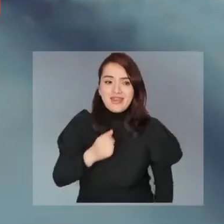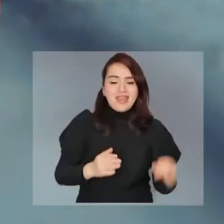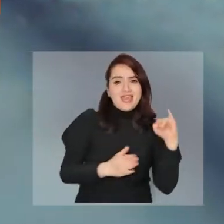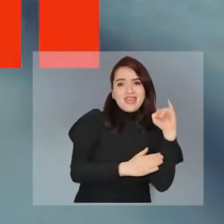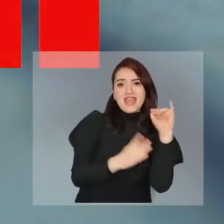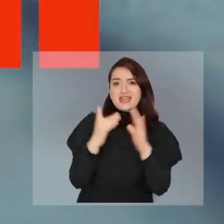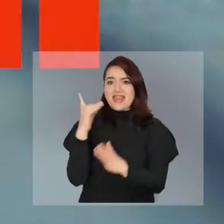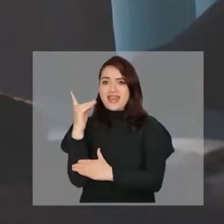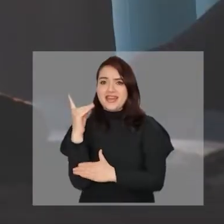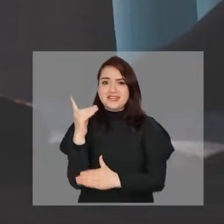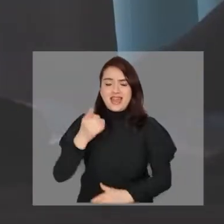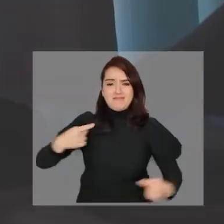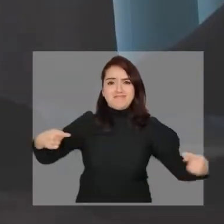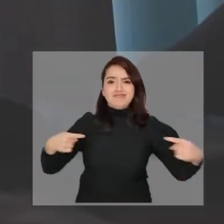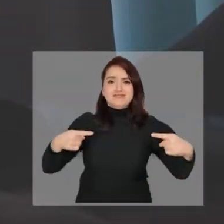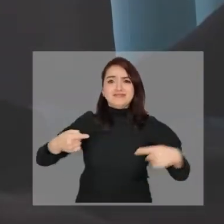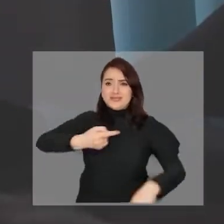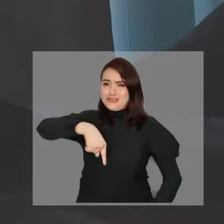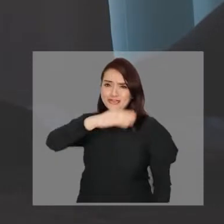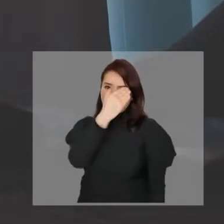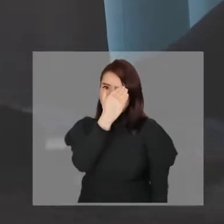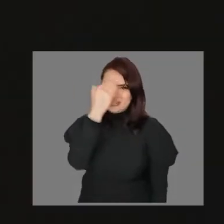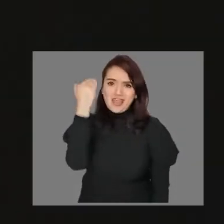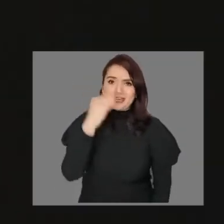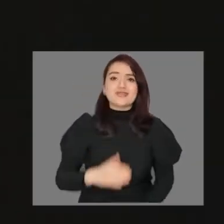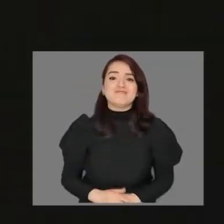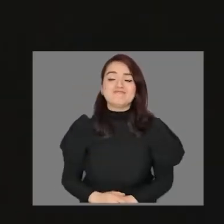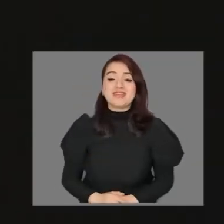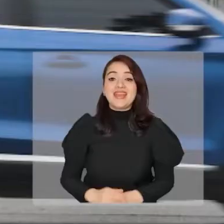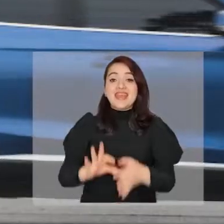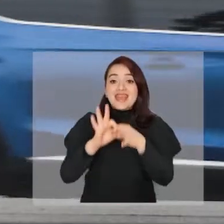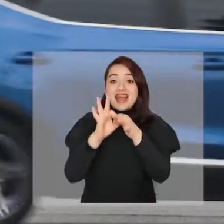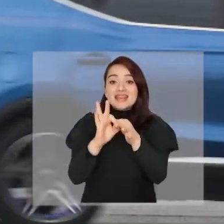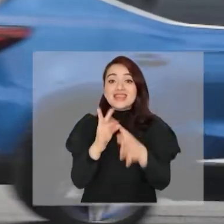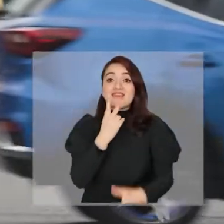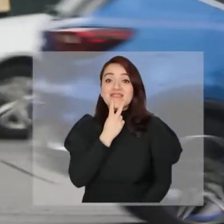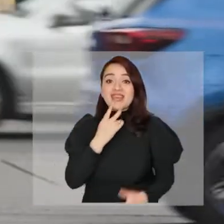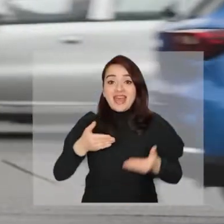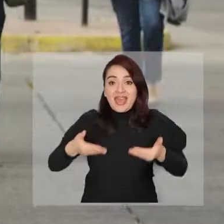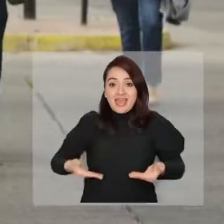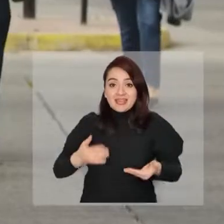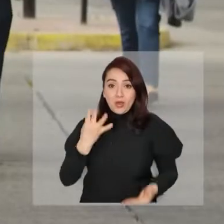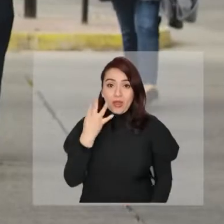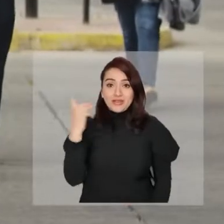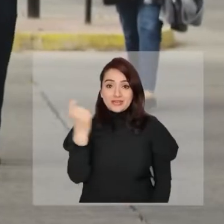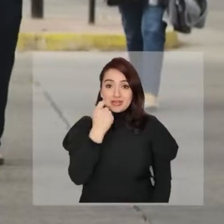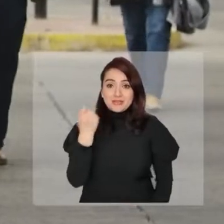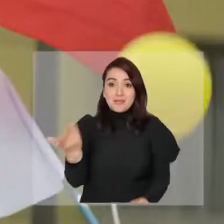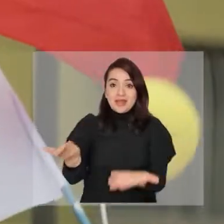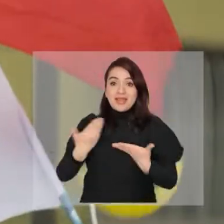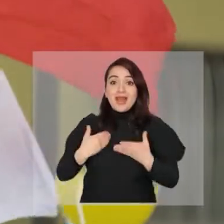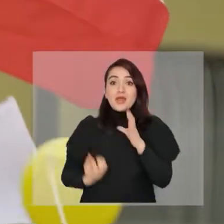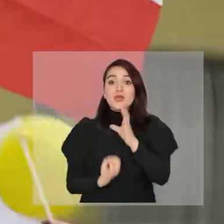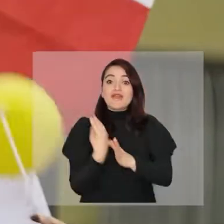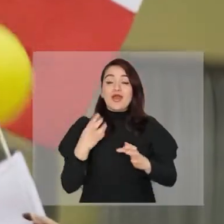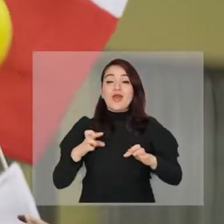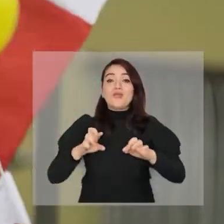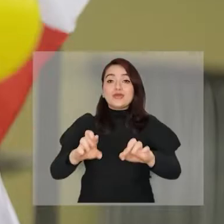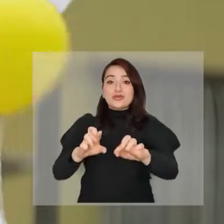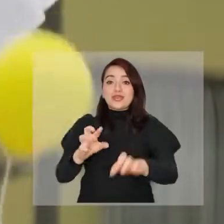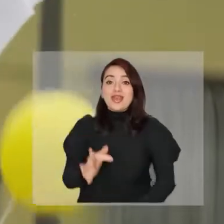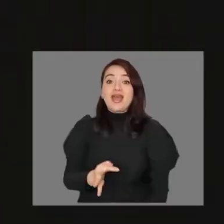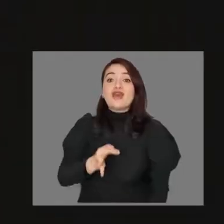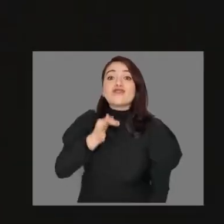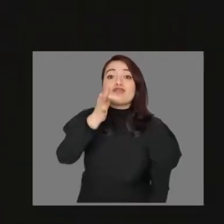tienen chatos. Bendita la vida que este 4 de septiembre nos regala una nueva oportunidad de redibujar nuestro